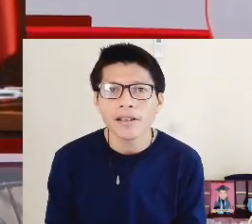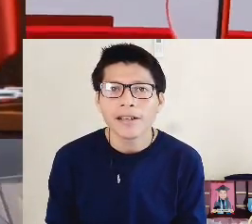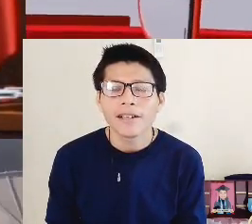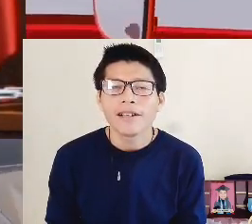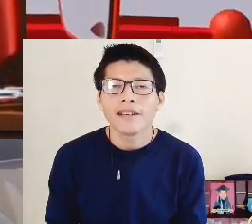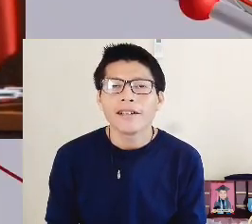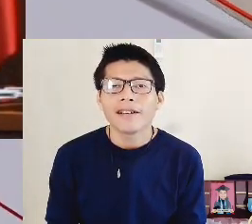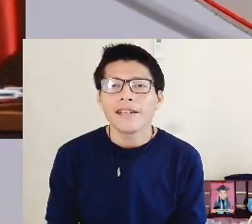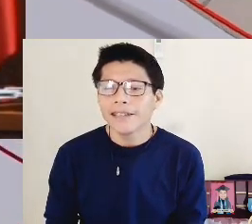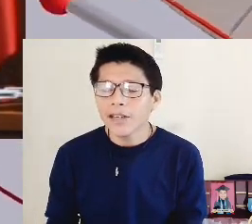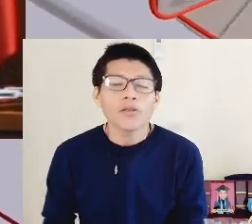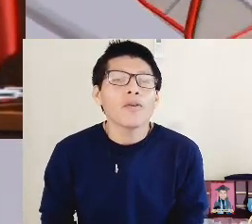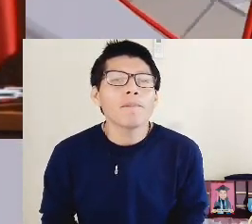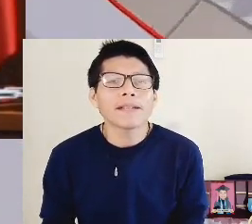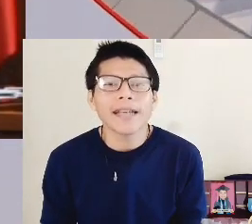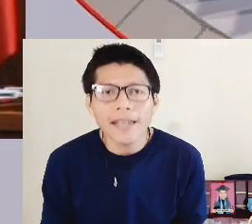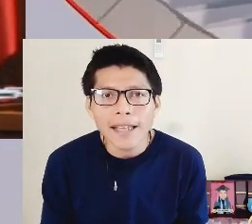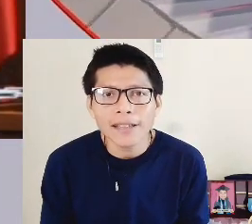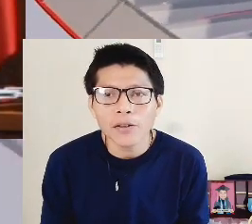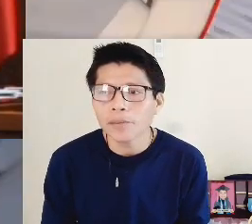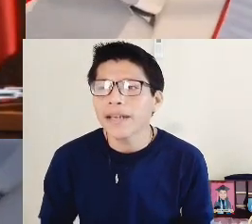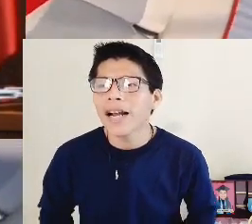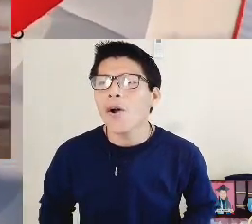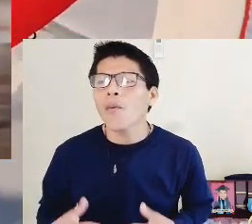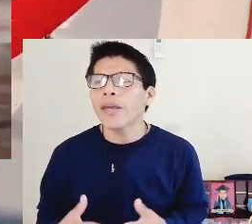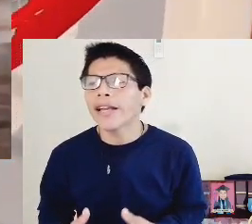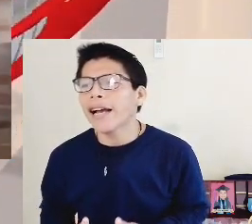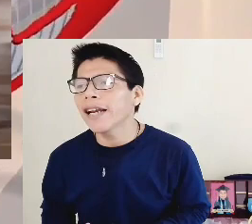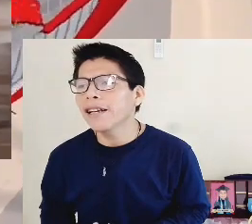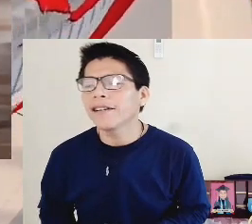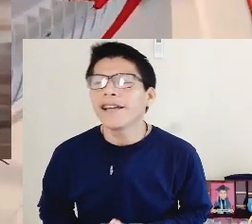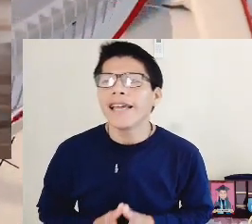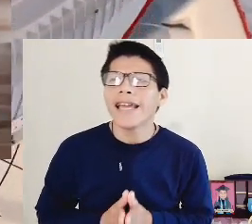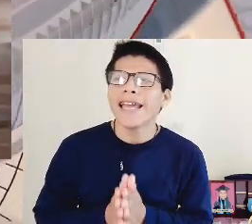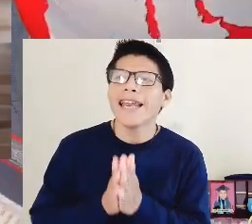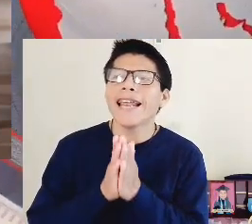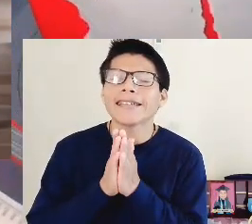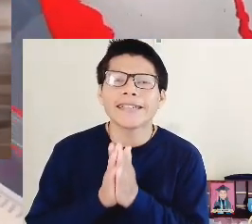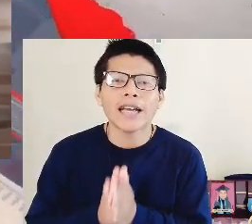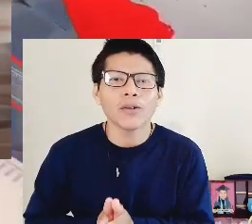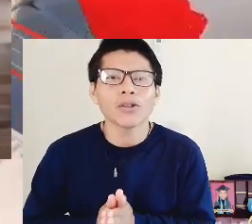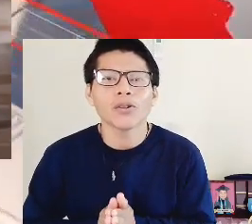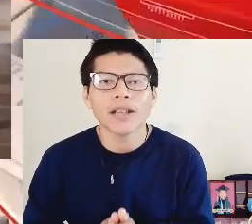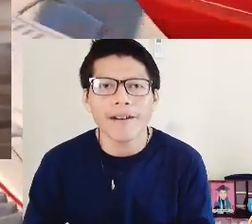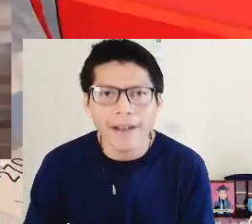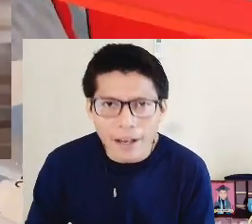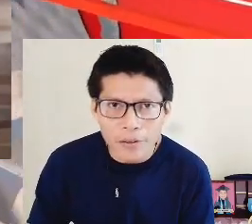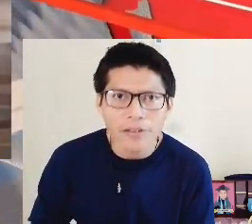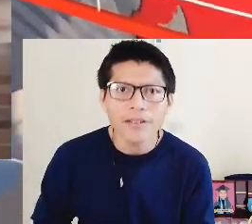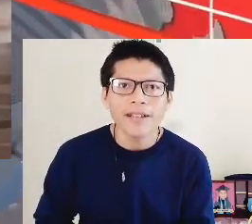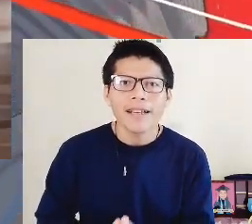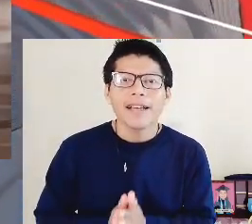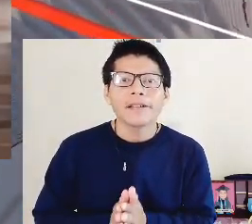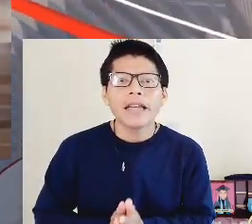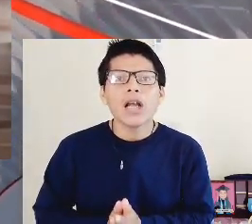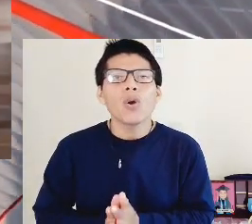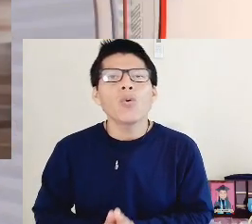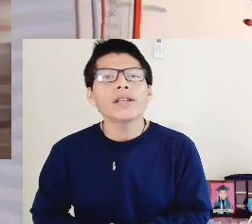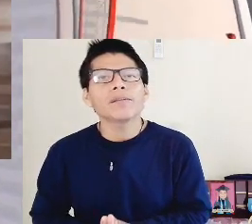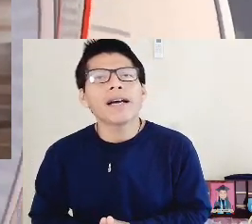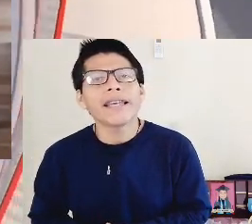Obrador en serio no va a pasar nada señores van a cobijar el asqueroso trabajo